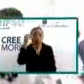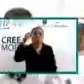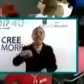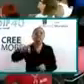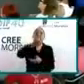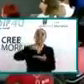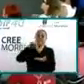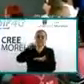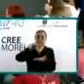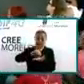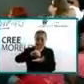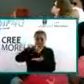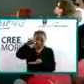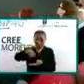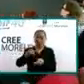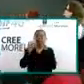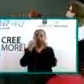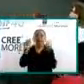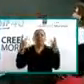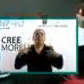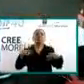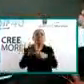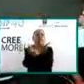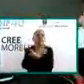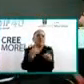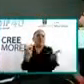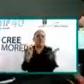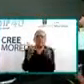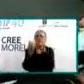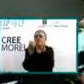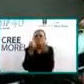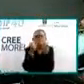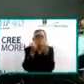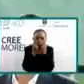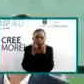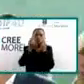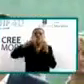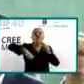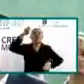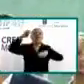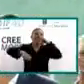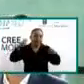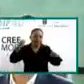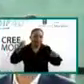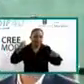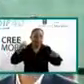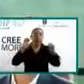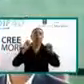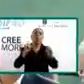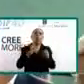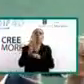a población abierta, es decir, no importa la edad ni la